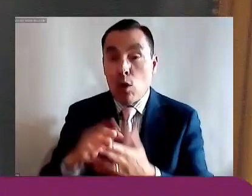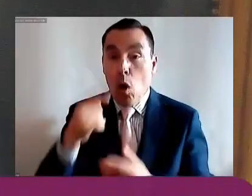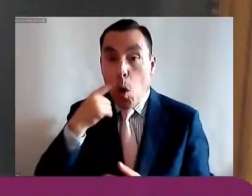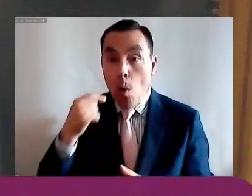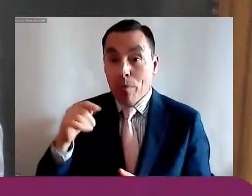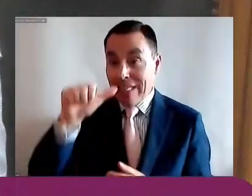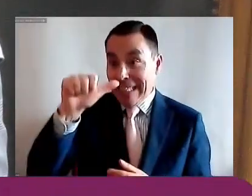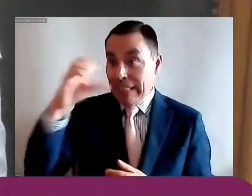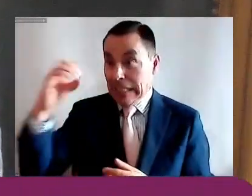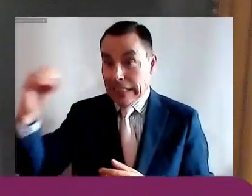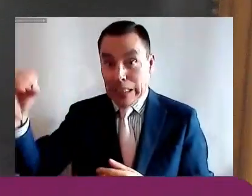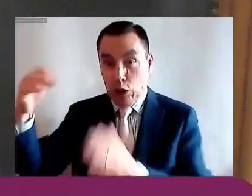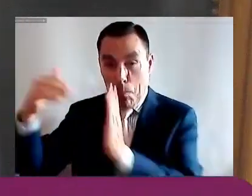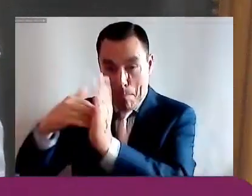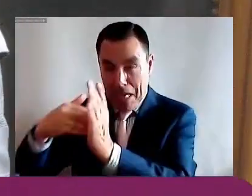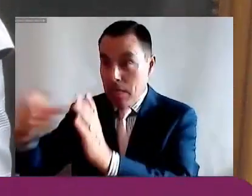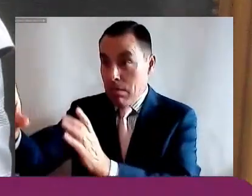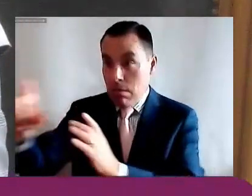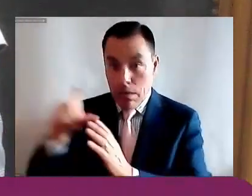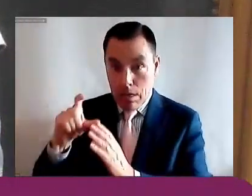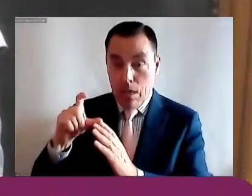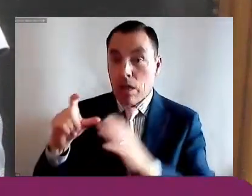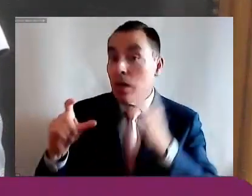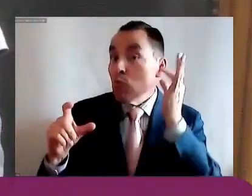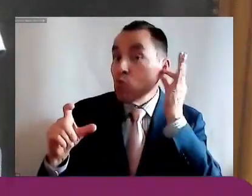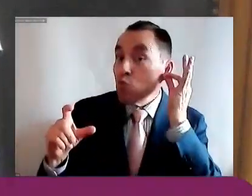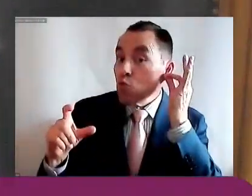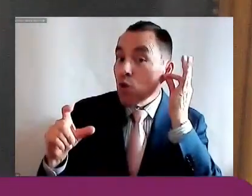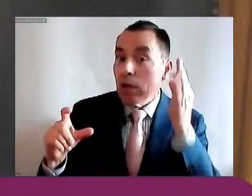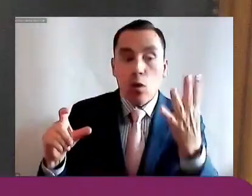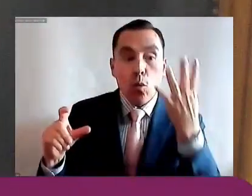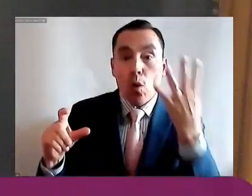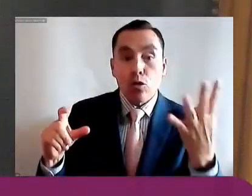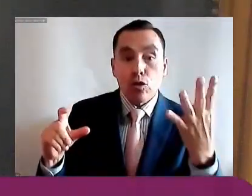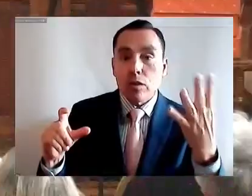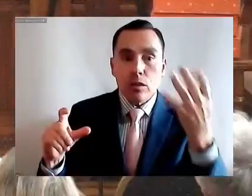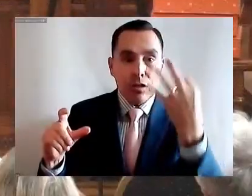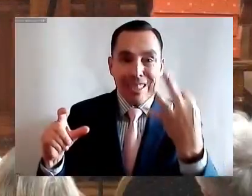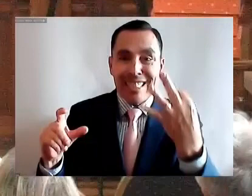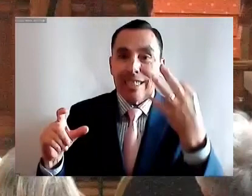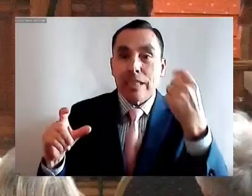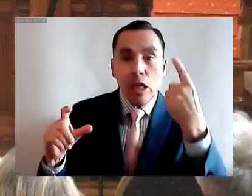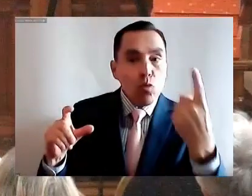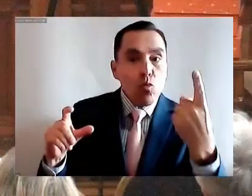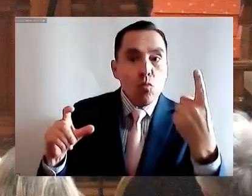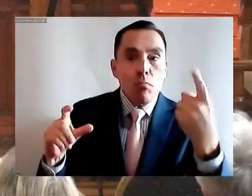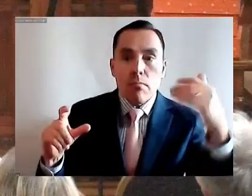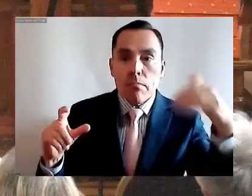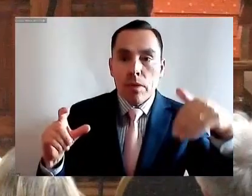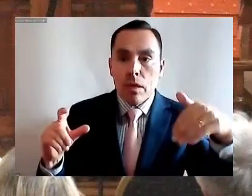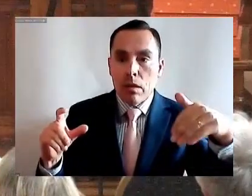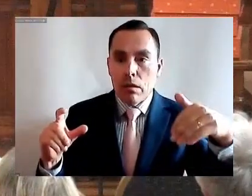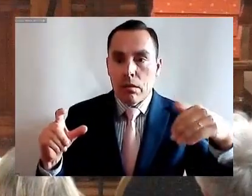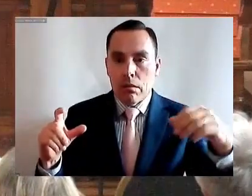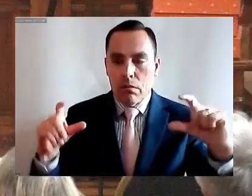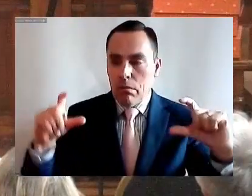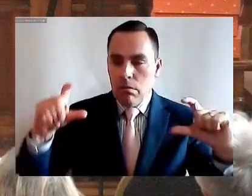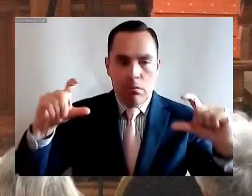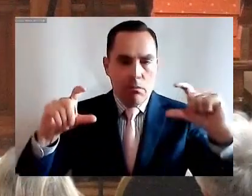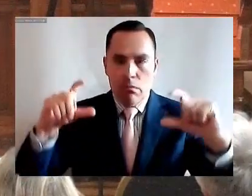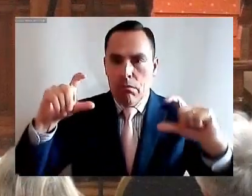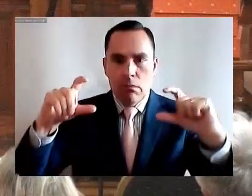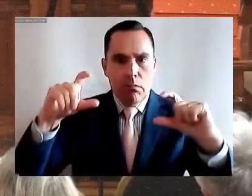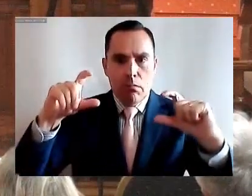de los hombres, el sueldo de una mujer equivale a 431,4 mil pesos. Y en cuanto al uso del tiempo, a